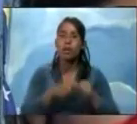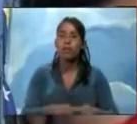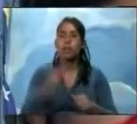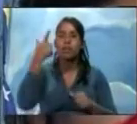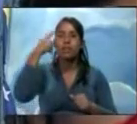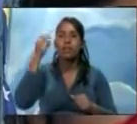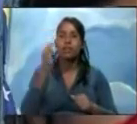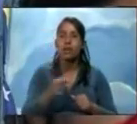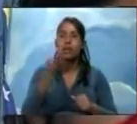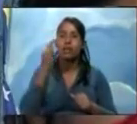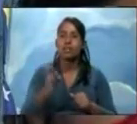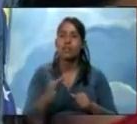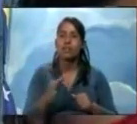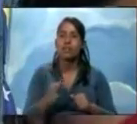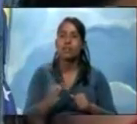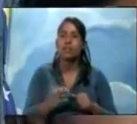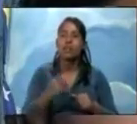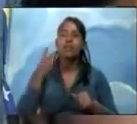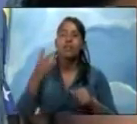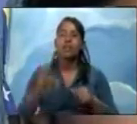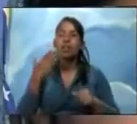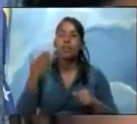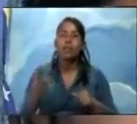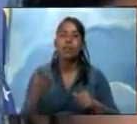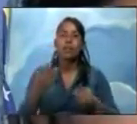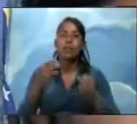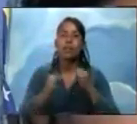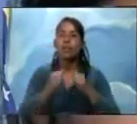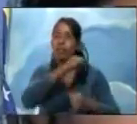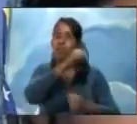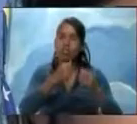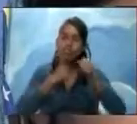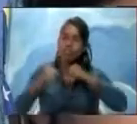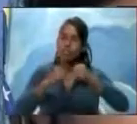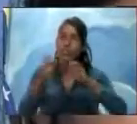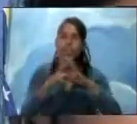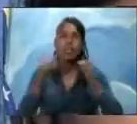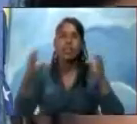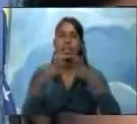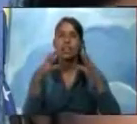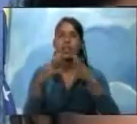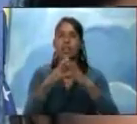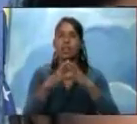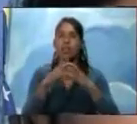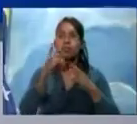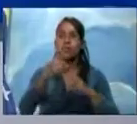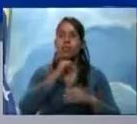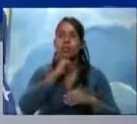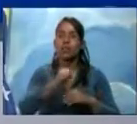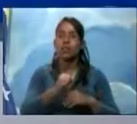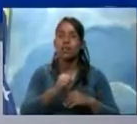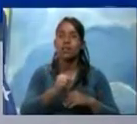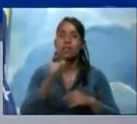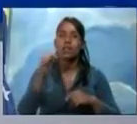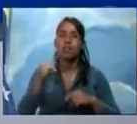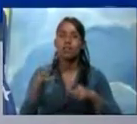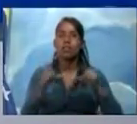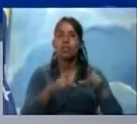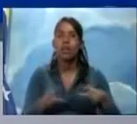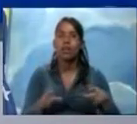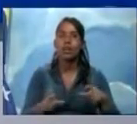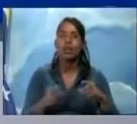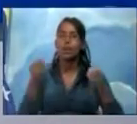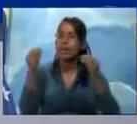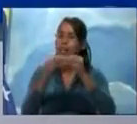para siempre. Amén. Vale la pena correr en el equipo ganador, en el equipo invicto, en